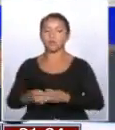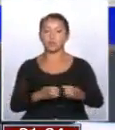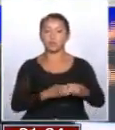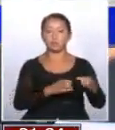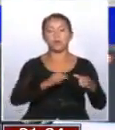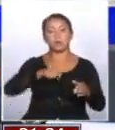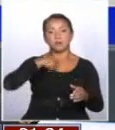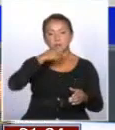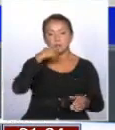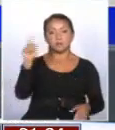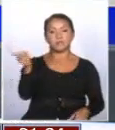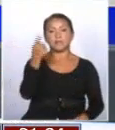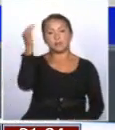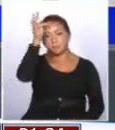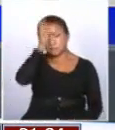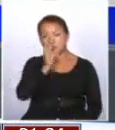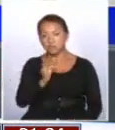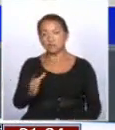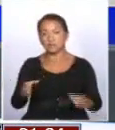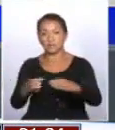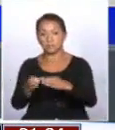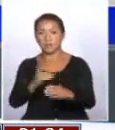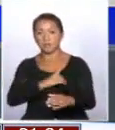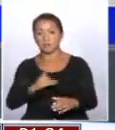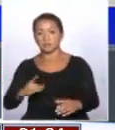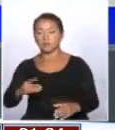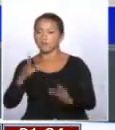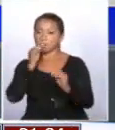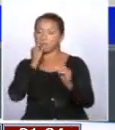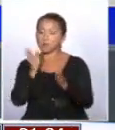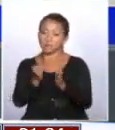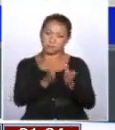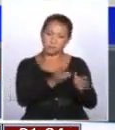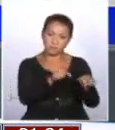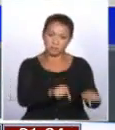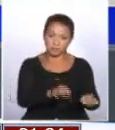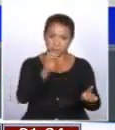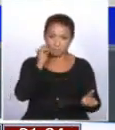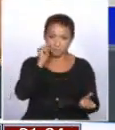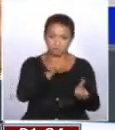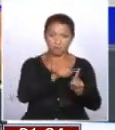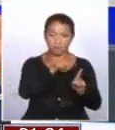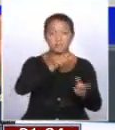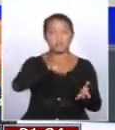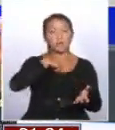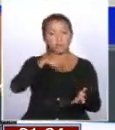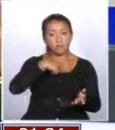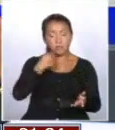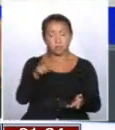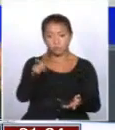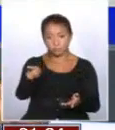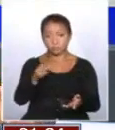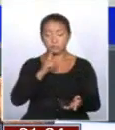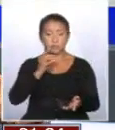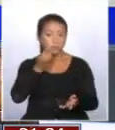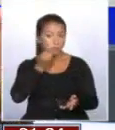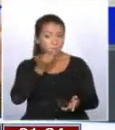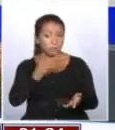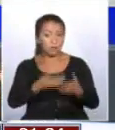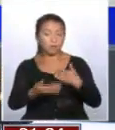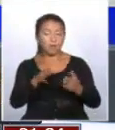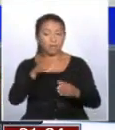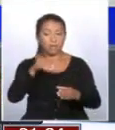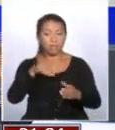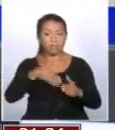comedor general para los funcionarios de la Cámara de Diputados. Vamos a hablar del edificio de la Cámara en específico. Ese almuerzo que usted consume, por ejemplo, en el